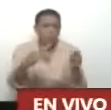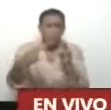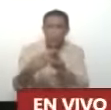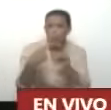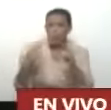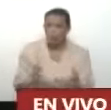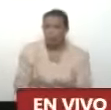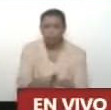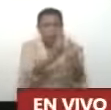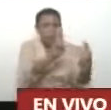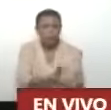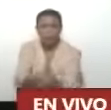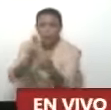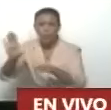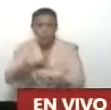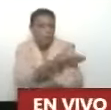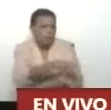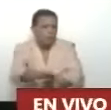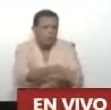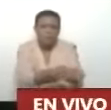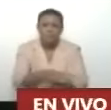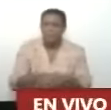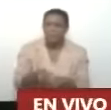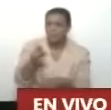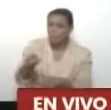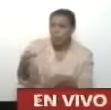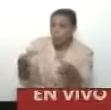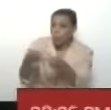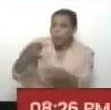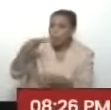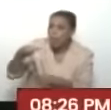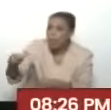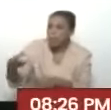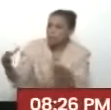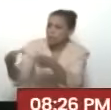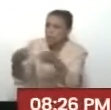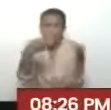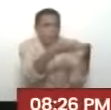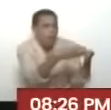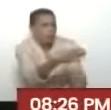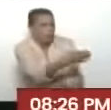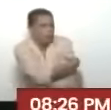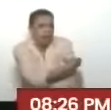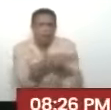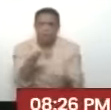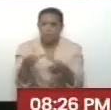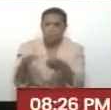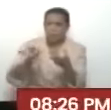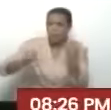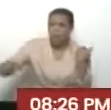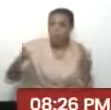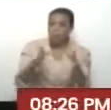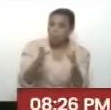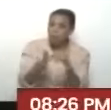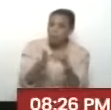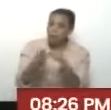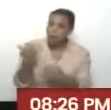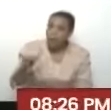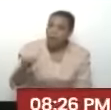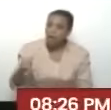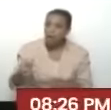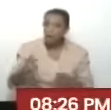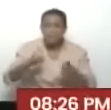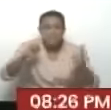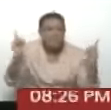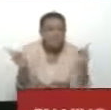se encontraron grupos de música y cantantes que por razones políticas estaban separados y estaban alejados. Hubo una gran